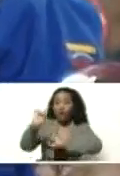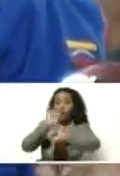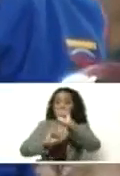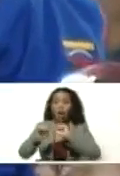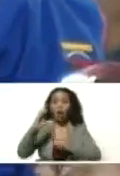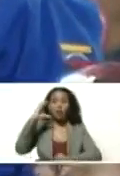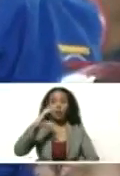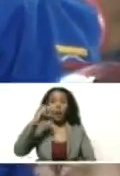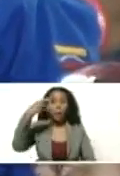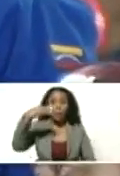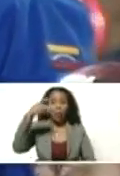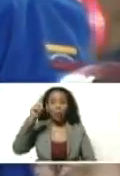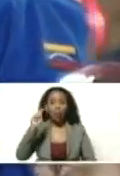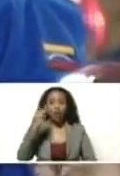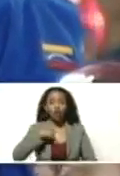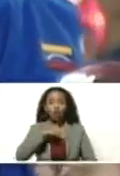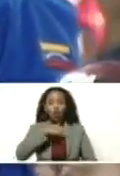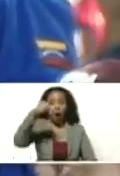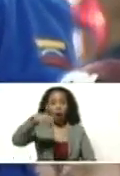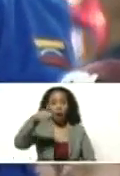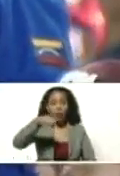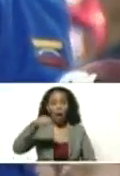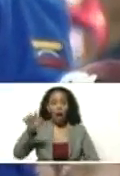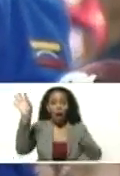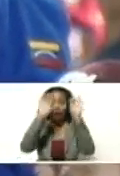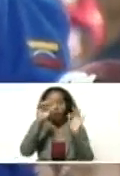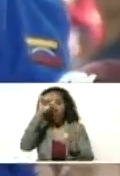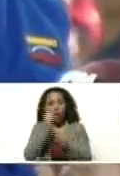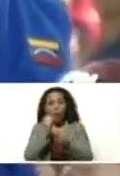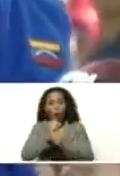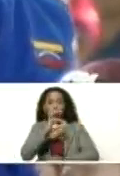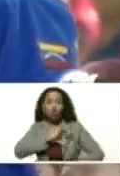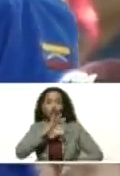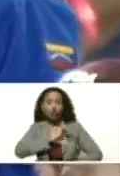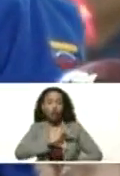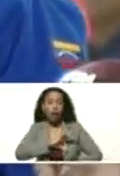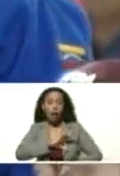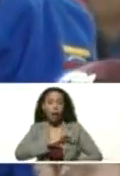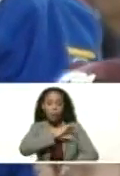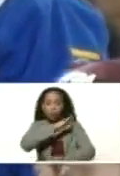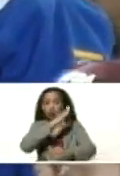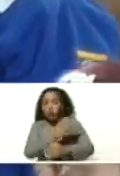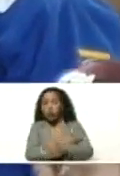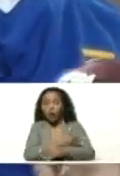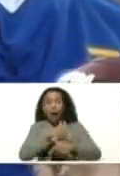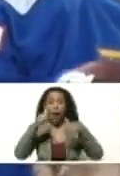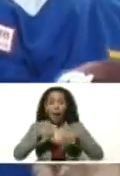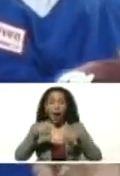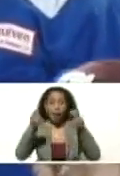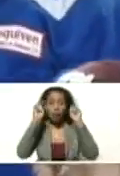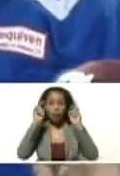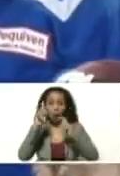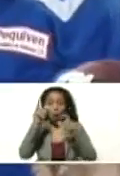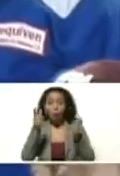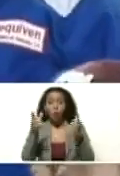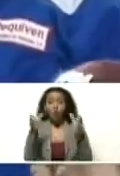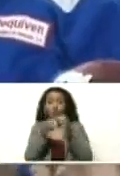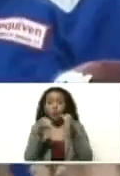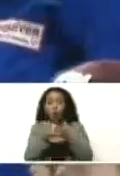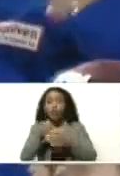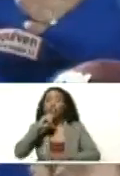CPT, nos encontramos en el modelo de gestión socialista, empoderados en el marco de un bloque